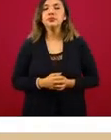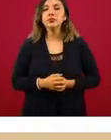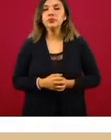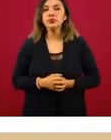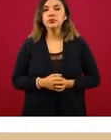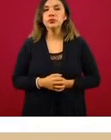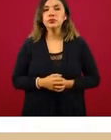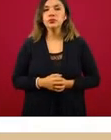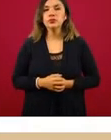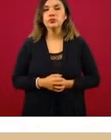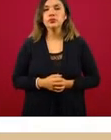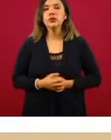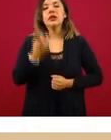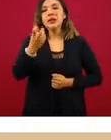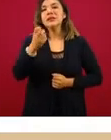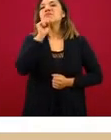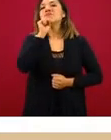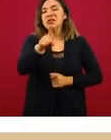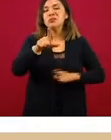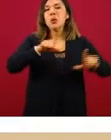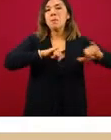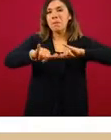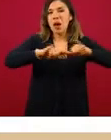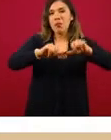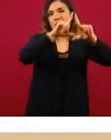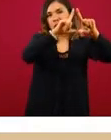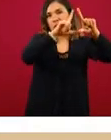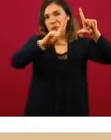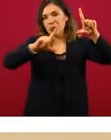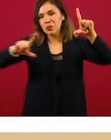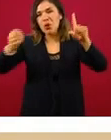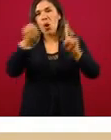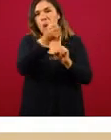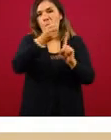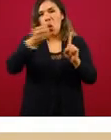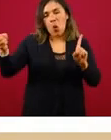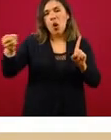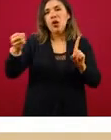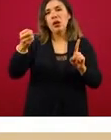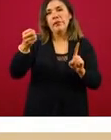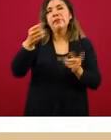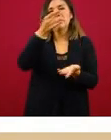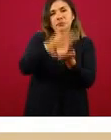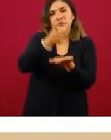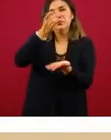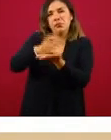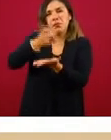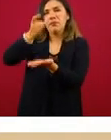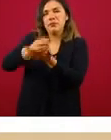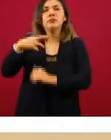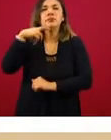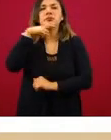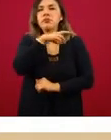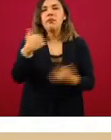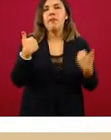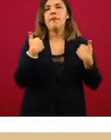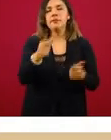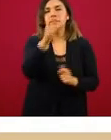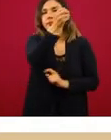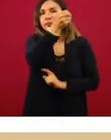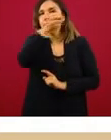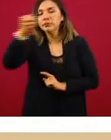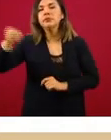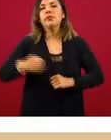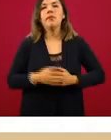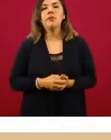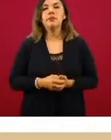diapositiva, vamos a ver precisamente a cada una de estas entidades en orden descendente y ahí las podemos identificar rápidamente cómo están